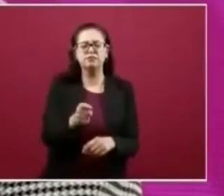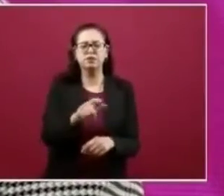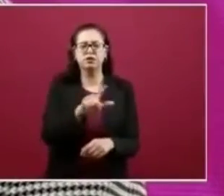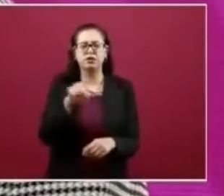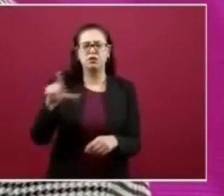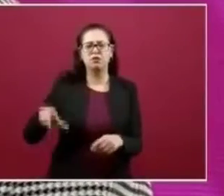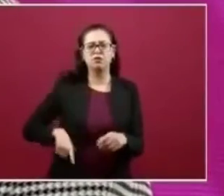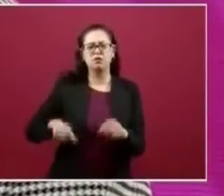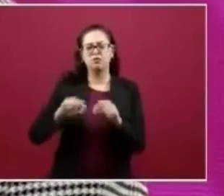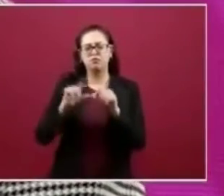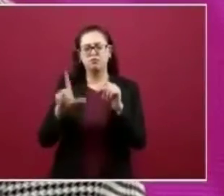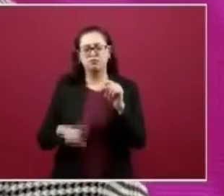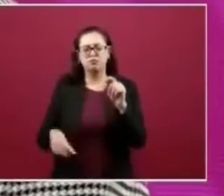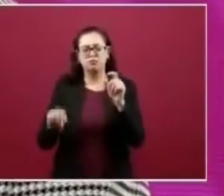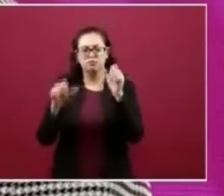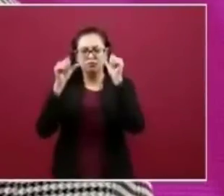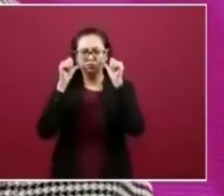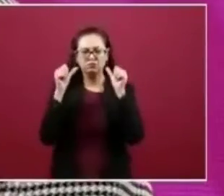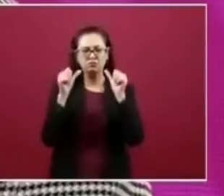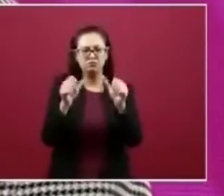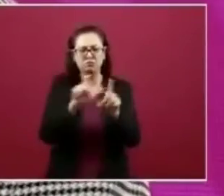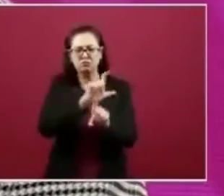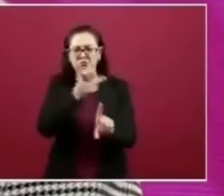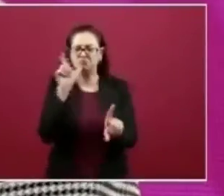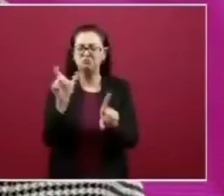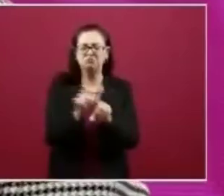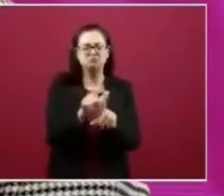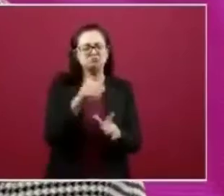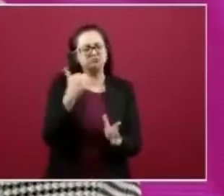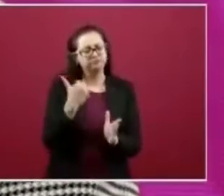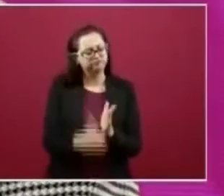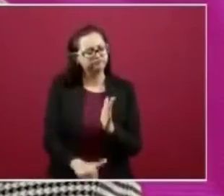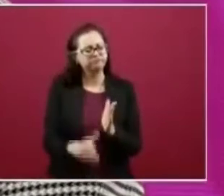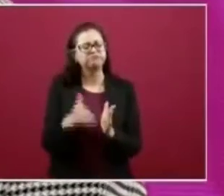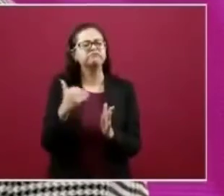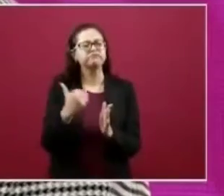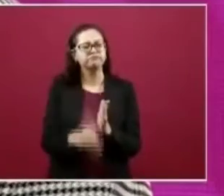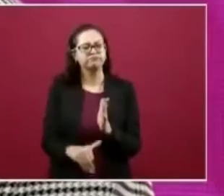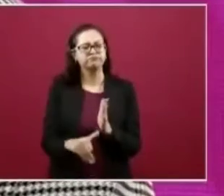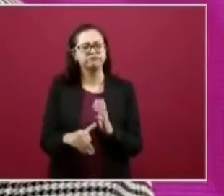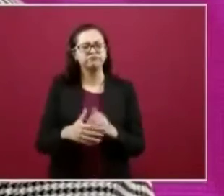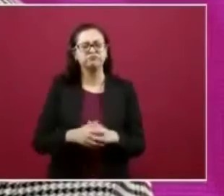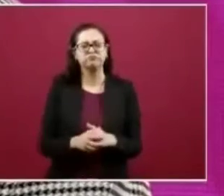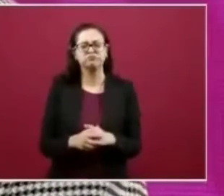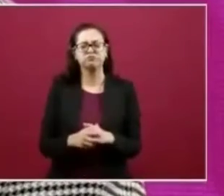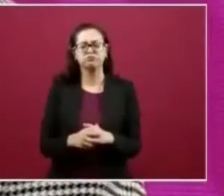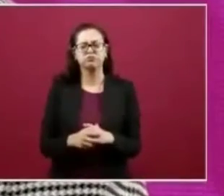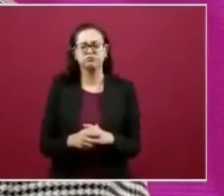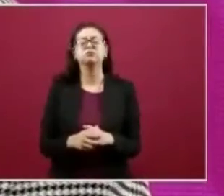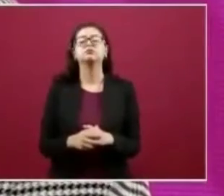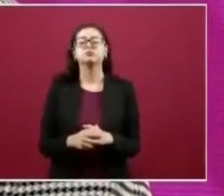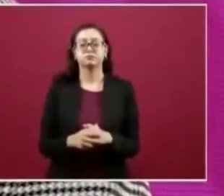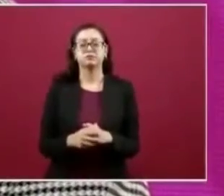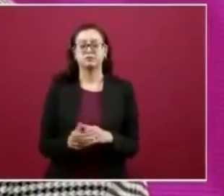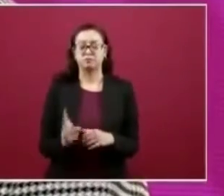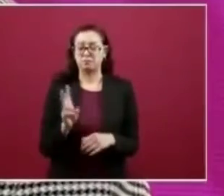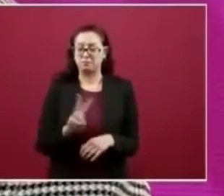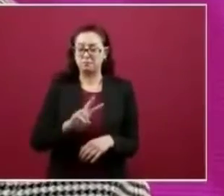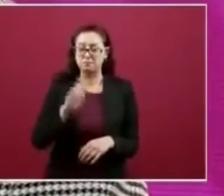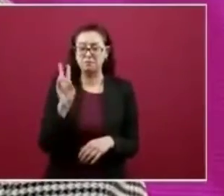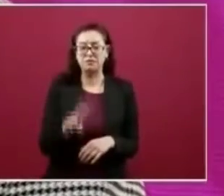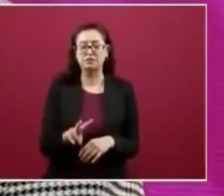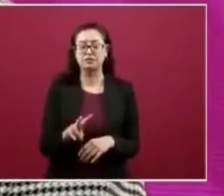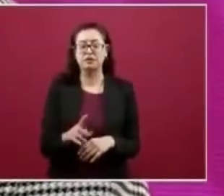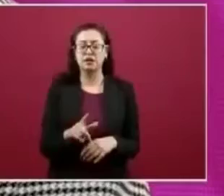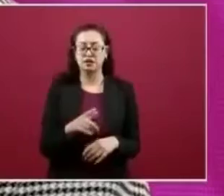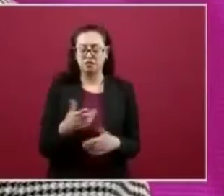Estado mexicano para preservar su integridad y para asegurar sus vidas. Sin lugar a dudas, uno de los